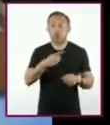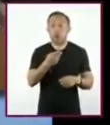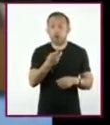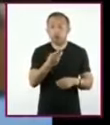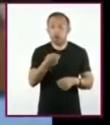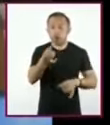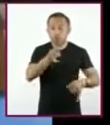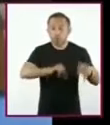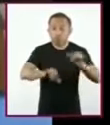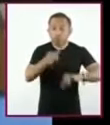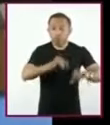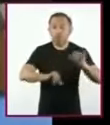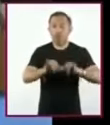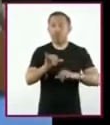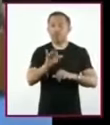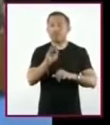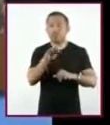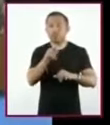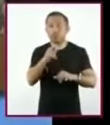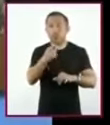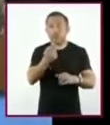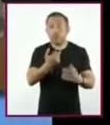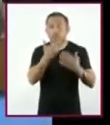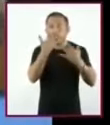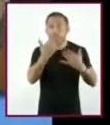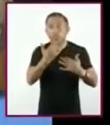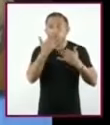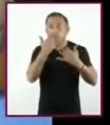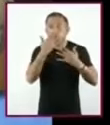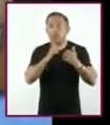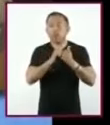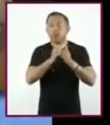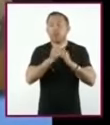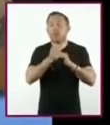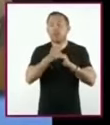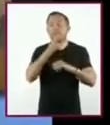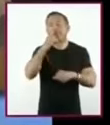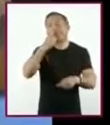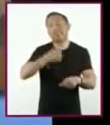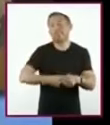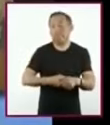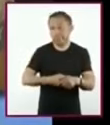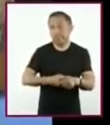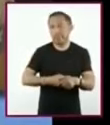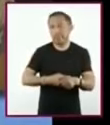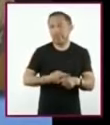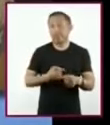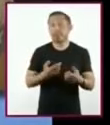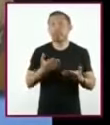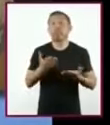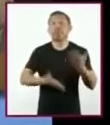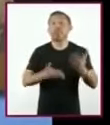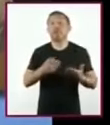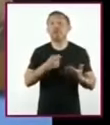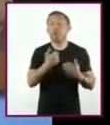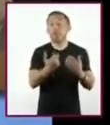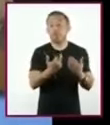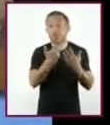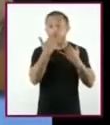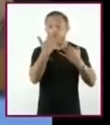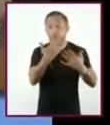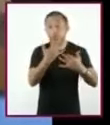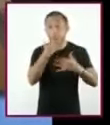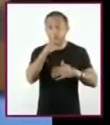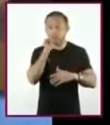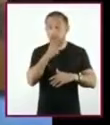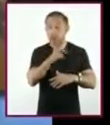tanto químicos como físicos, y su afectación va a depender de la exposición. ¿Cuánto tiempo está en contacto con este agente?